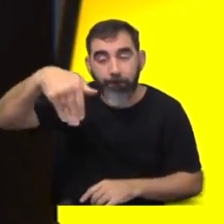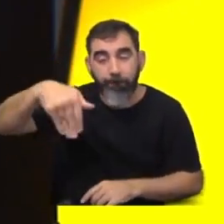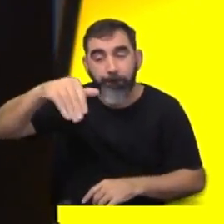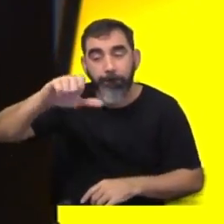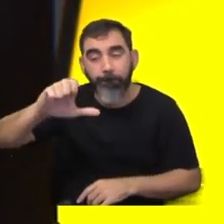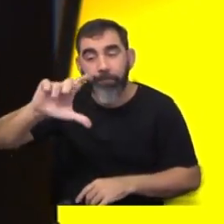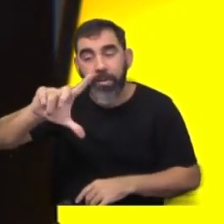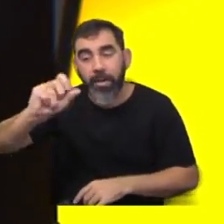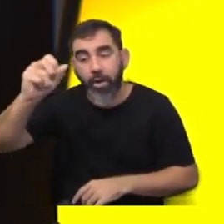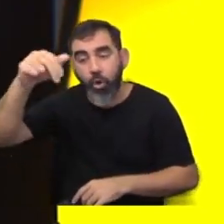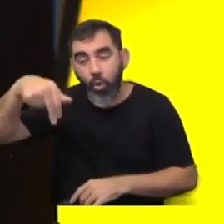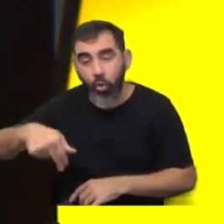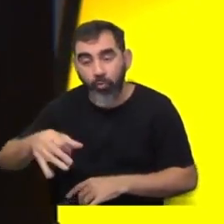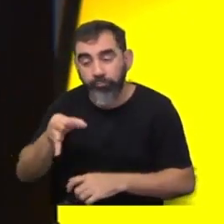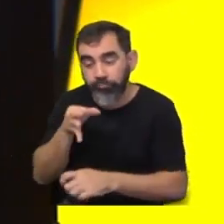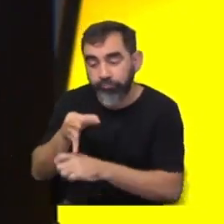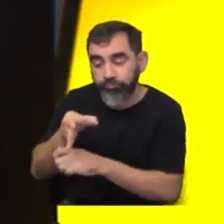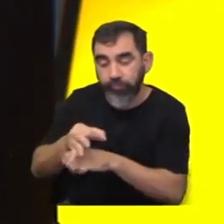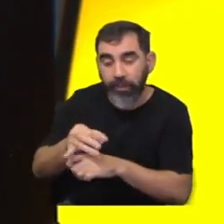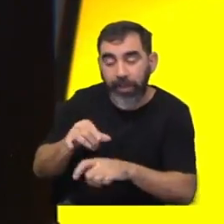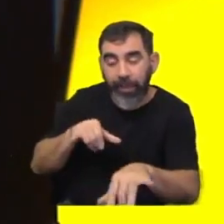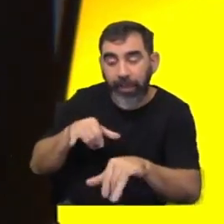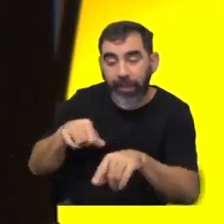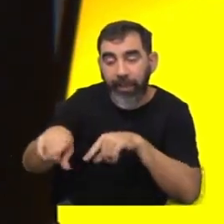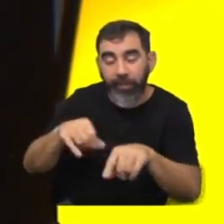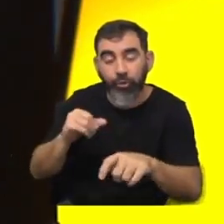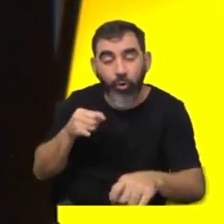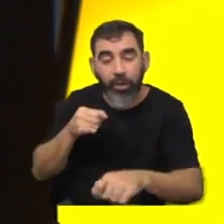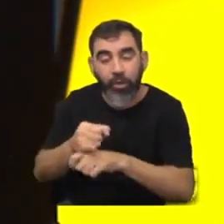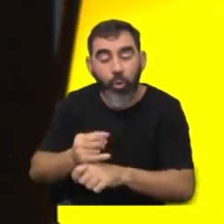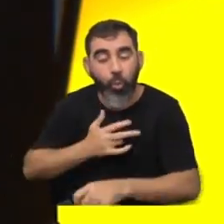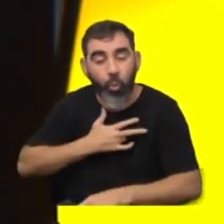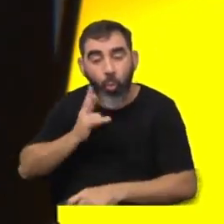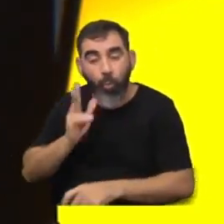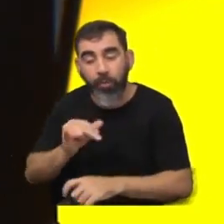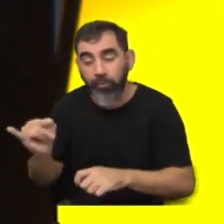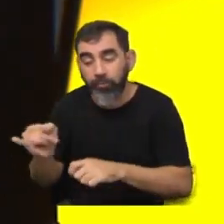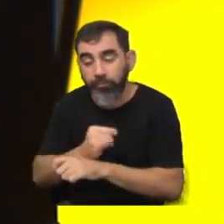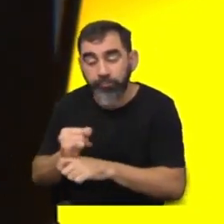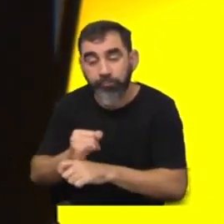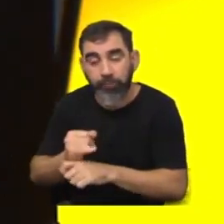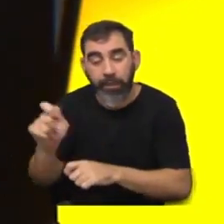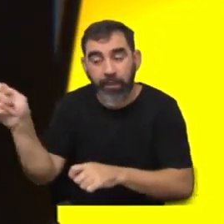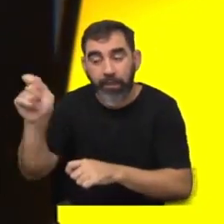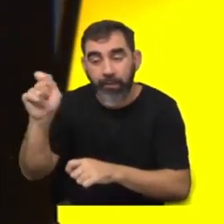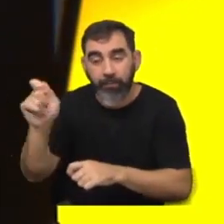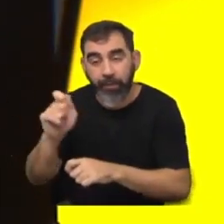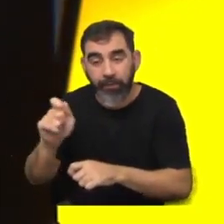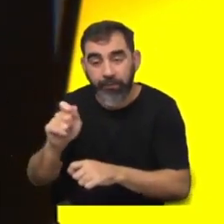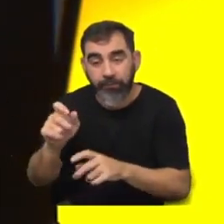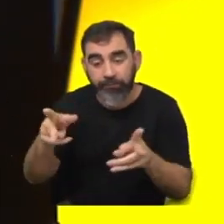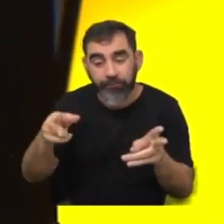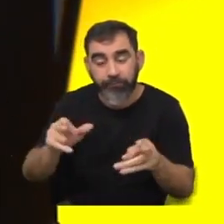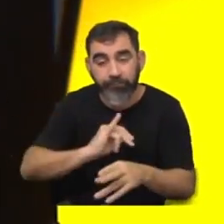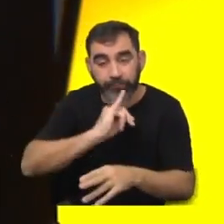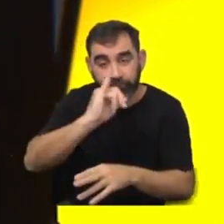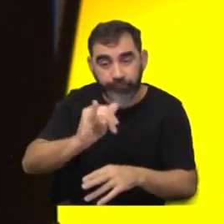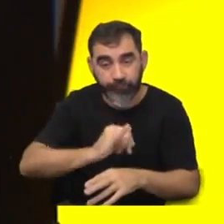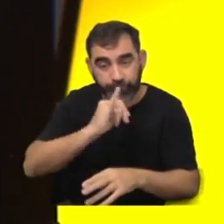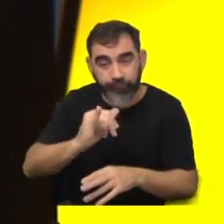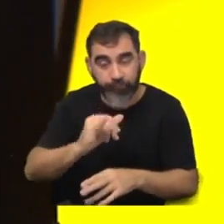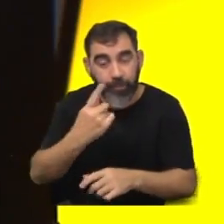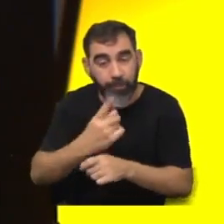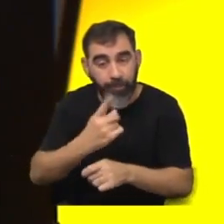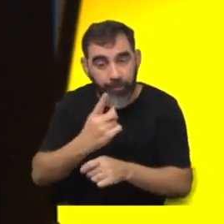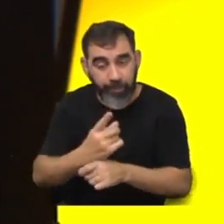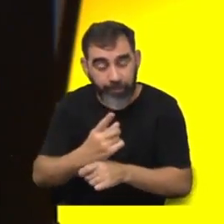bueno, que es facilitadora en gestión del error humano también, e instructora de emergencias en la DINASIA, en esta parte del informe, que es la